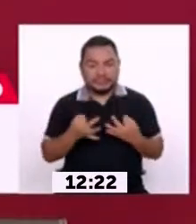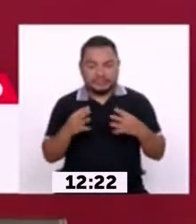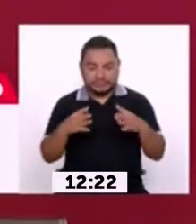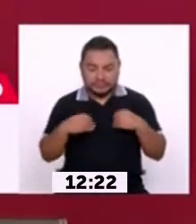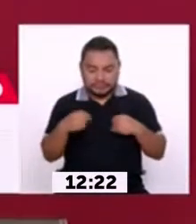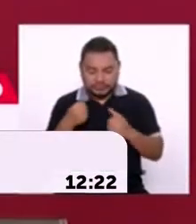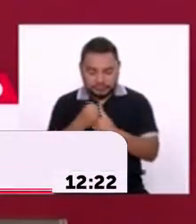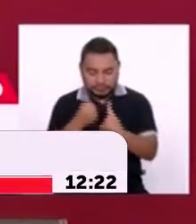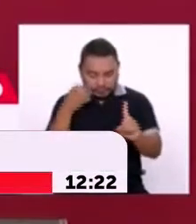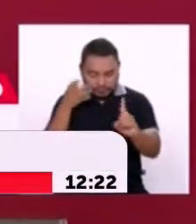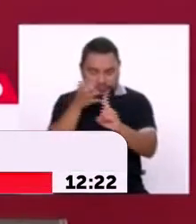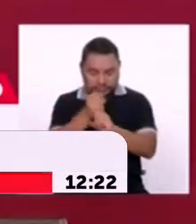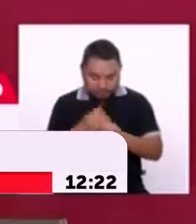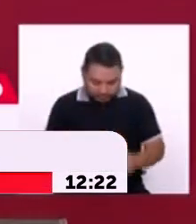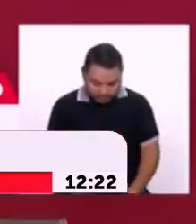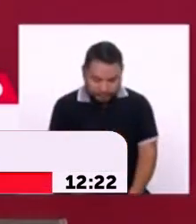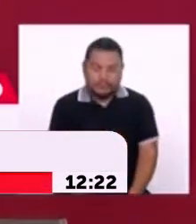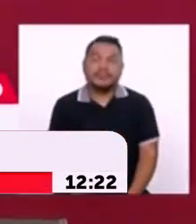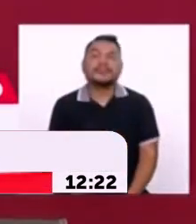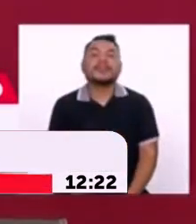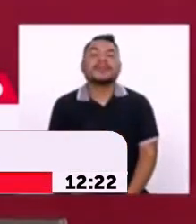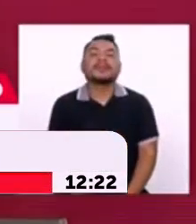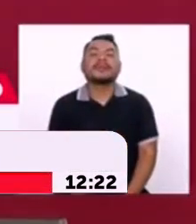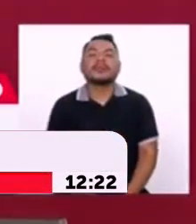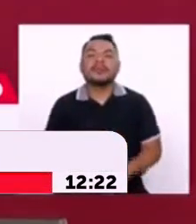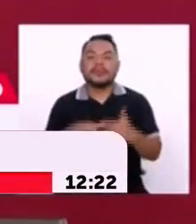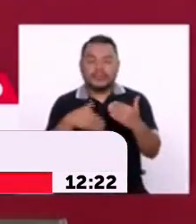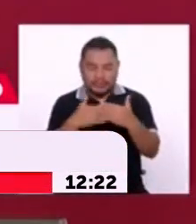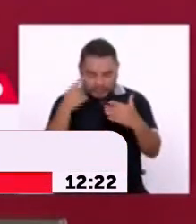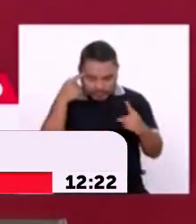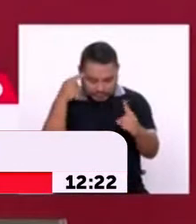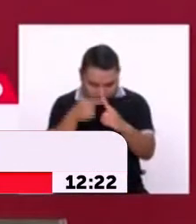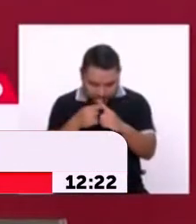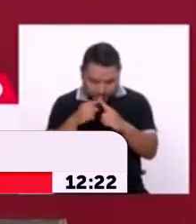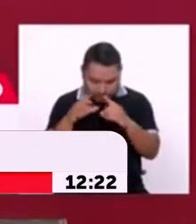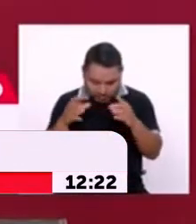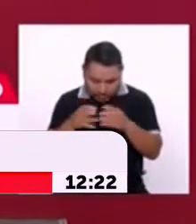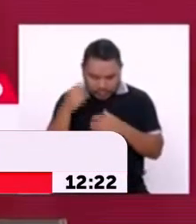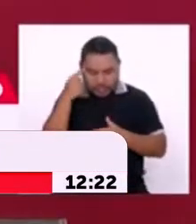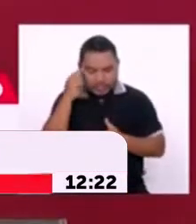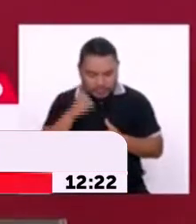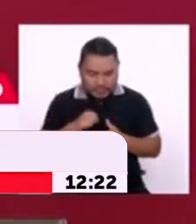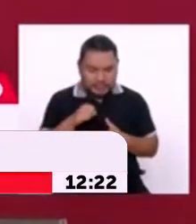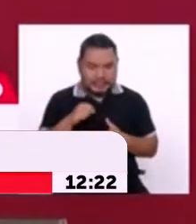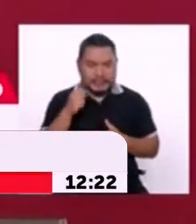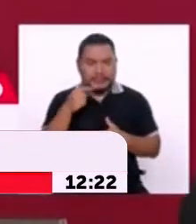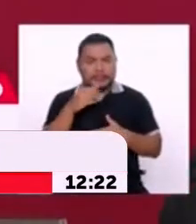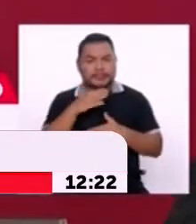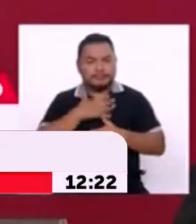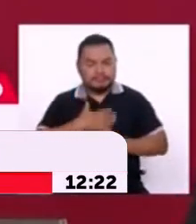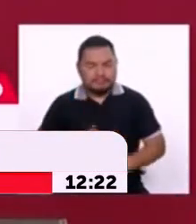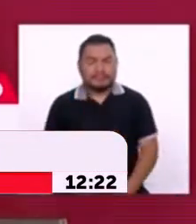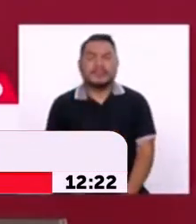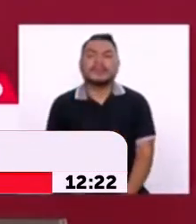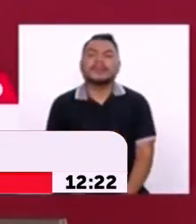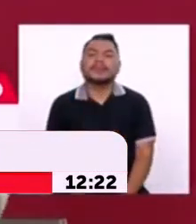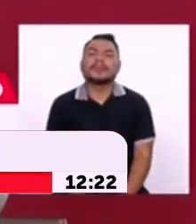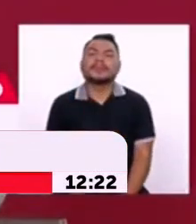Decidimos asumir este reto con la lealtad, con el honor, con la